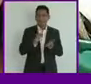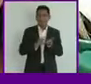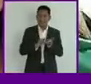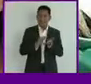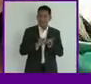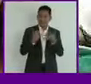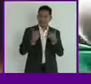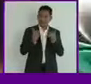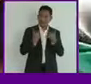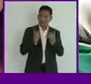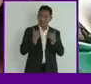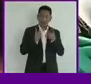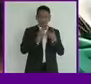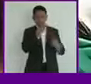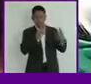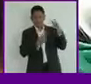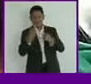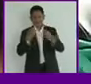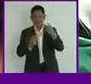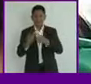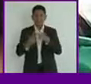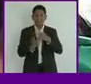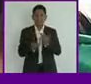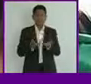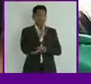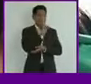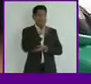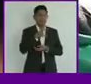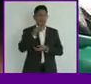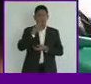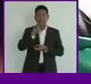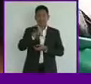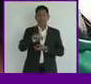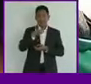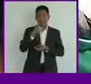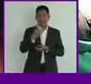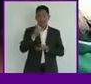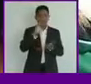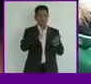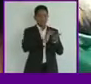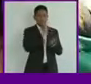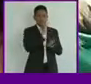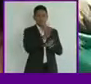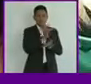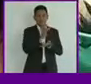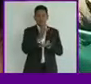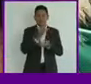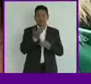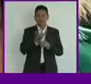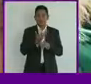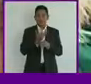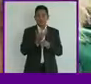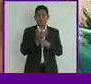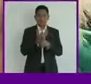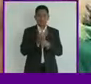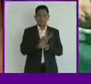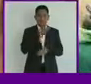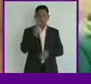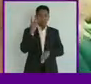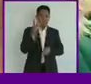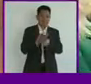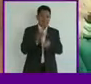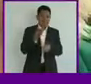pues en un primer momento agradecerte, Dani, pues darnos la oportunidad de este tercer conversatorio propiamente, que ya es una